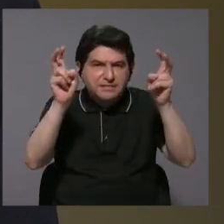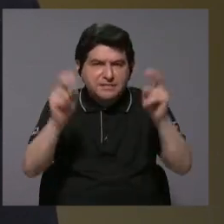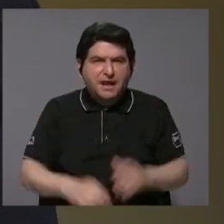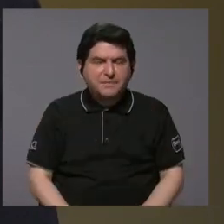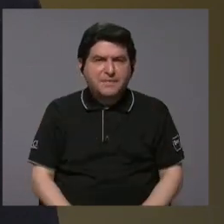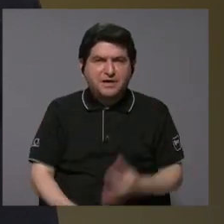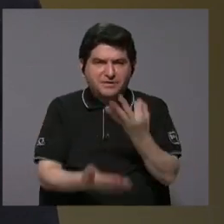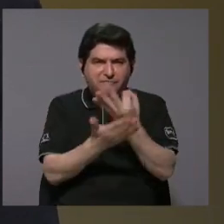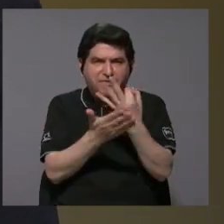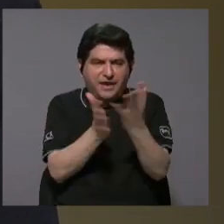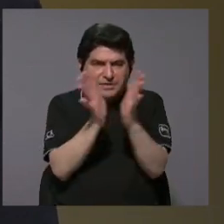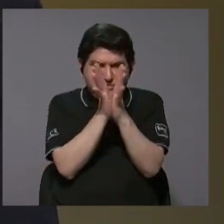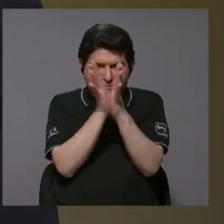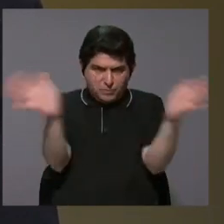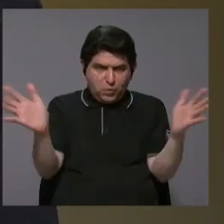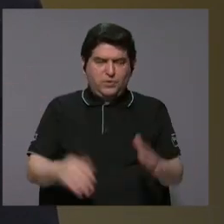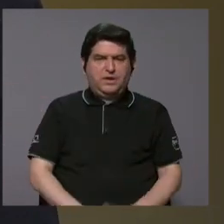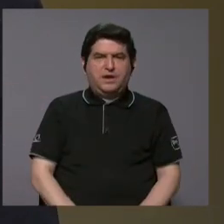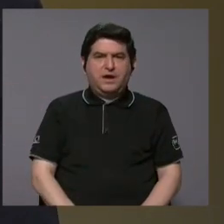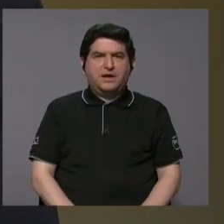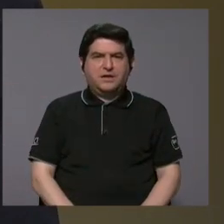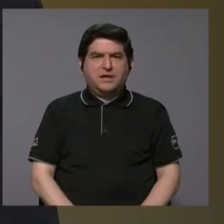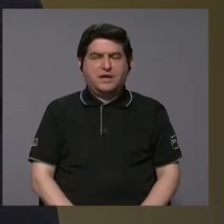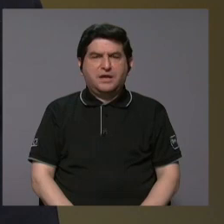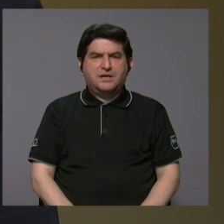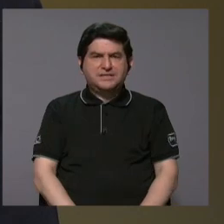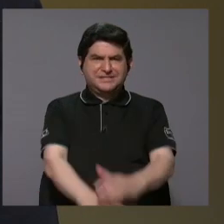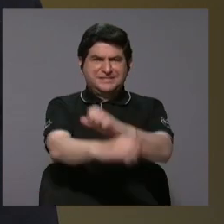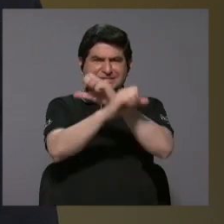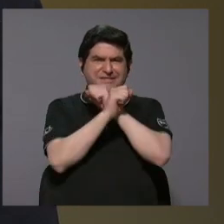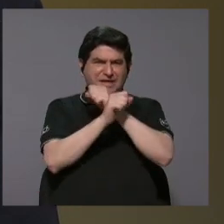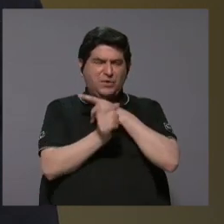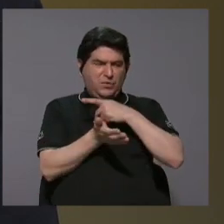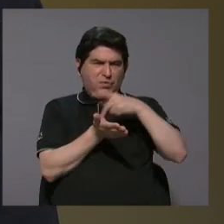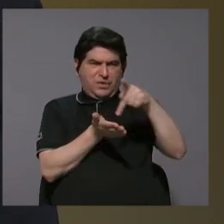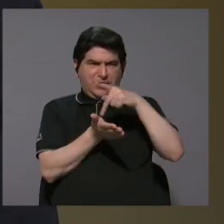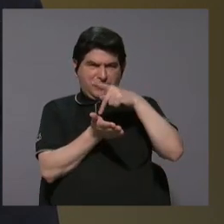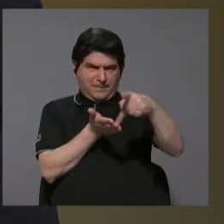de finanzas públicas, de cuánto le costaba la